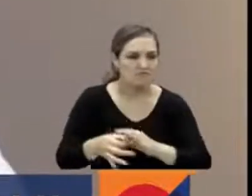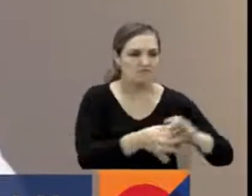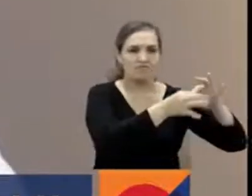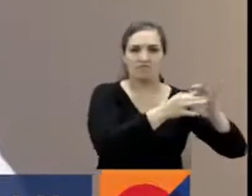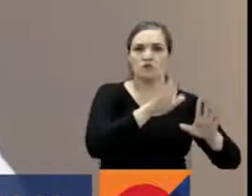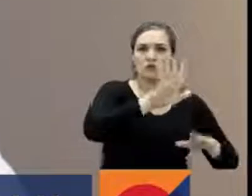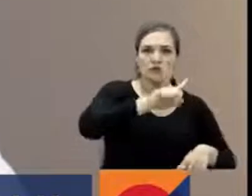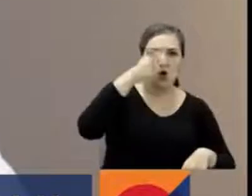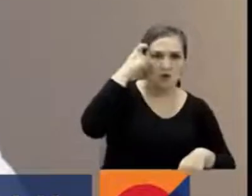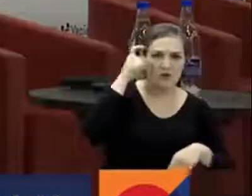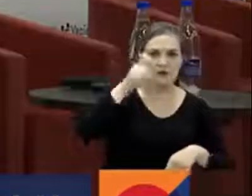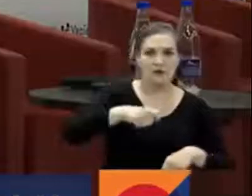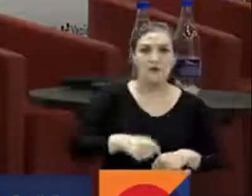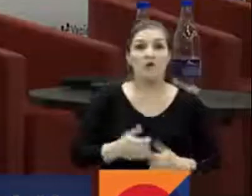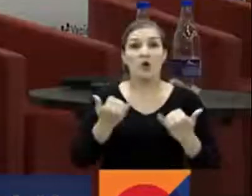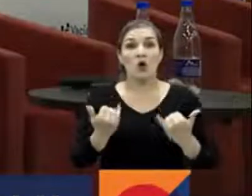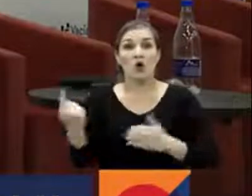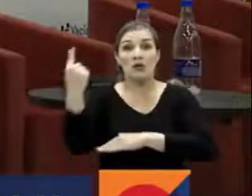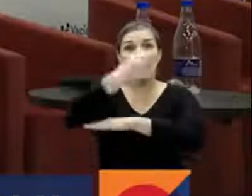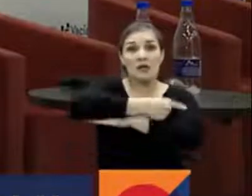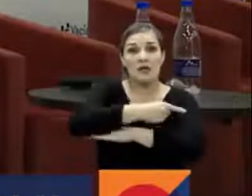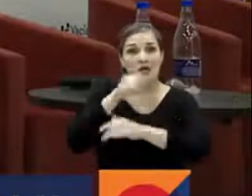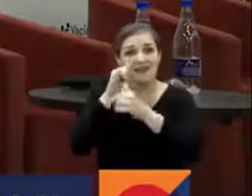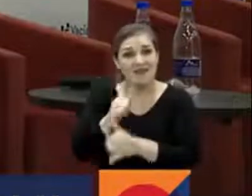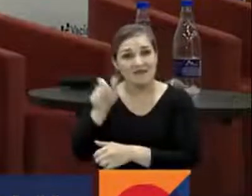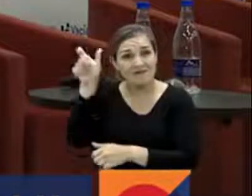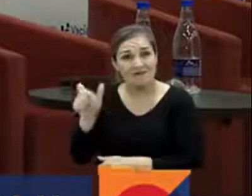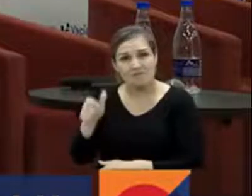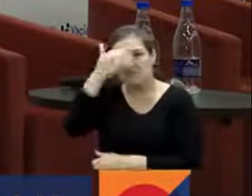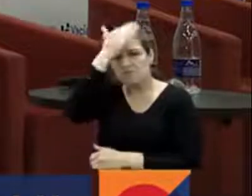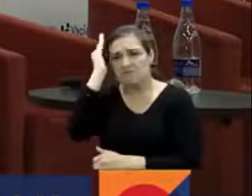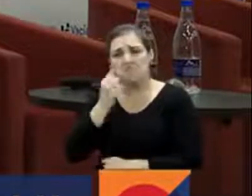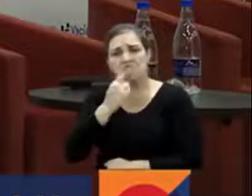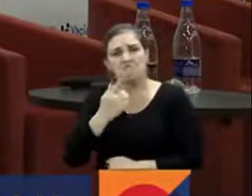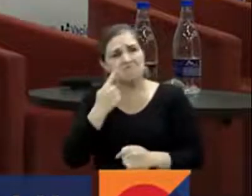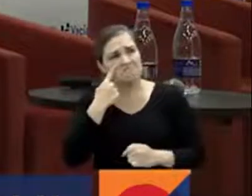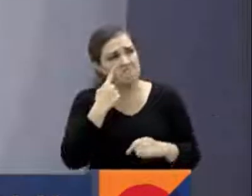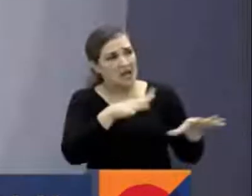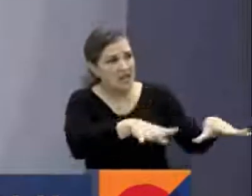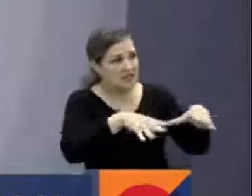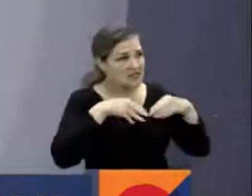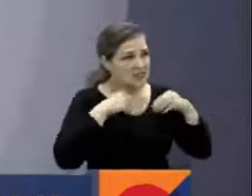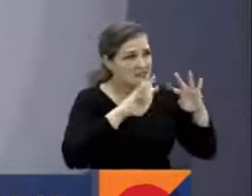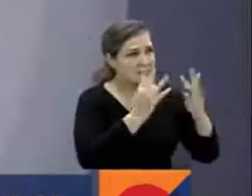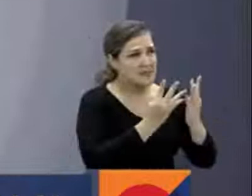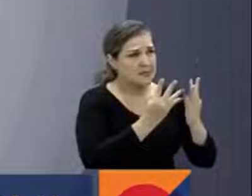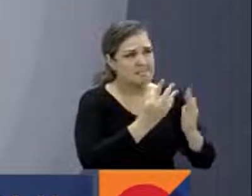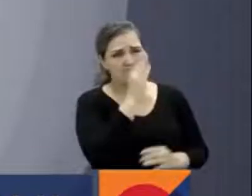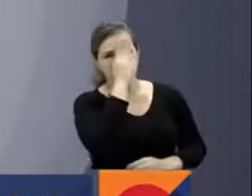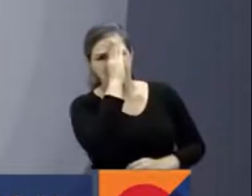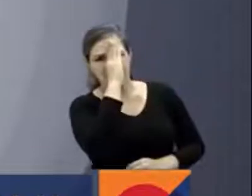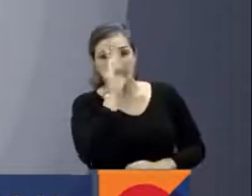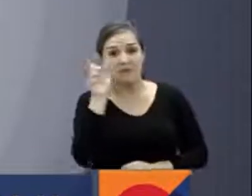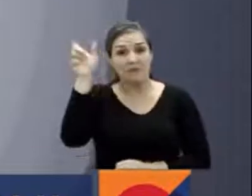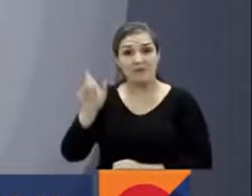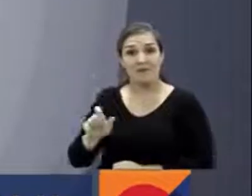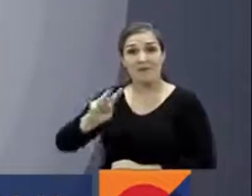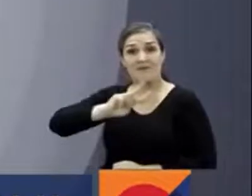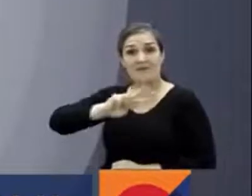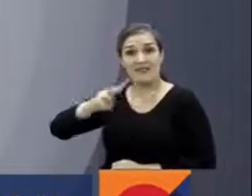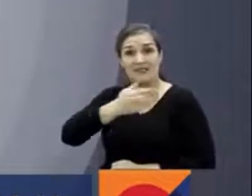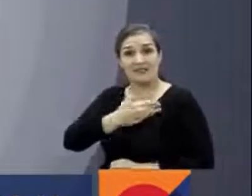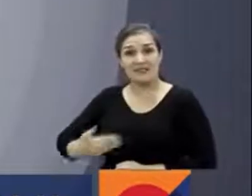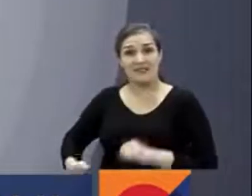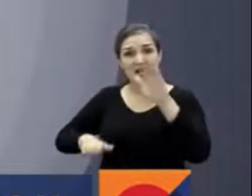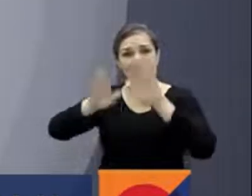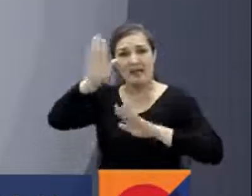tranquilo para el ingeniero Hernández. Dijo que está pensando si acepta curul en el Congreso. Candidata a la vicepresidencia, Marilyn Castillo,